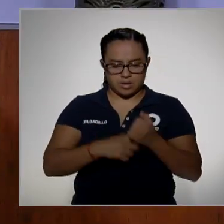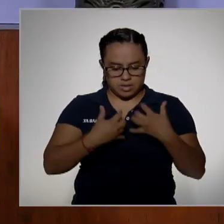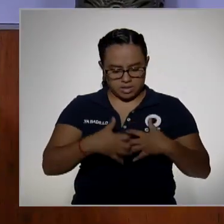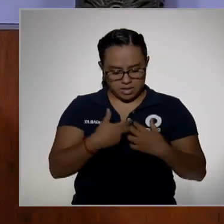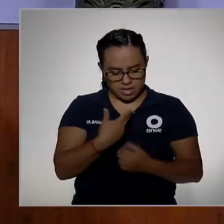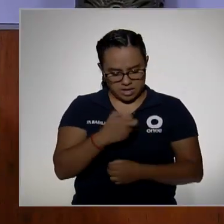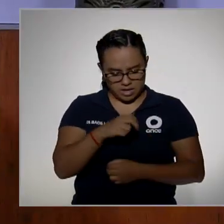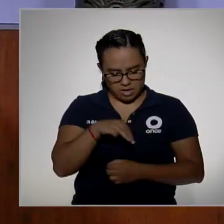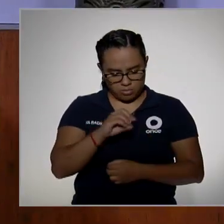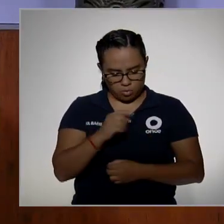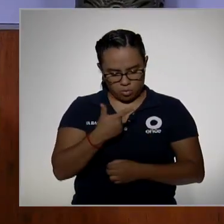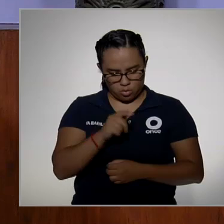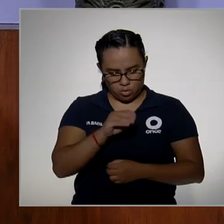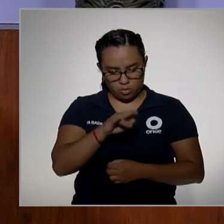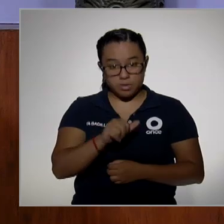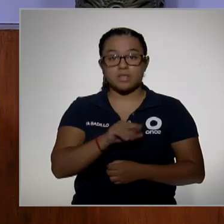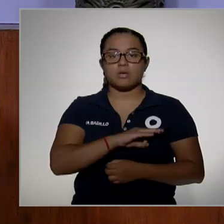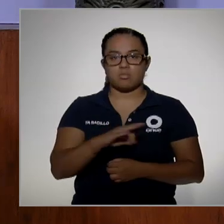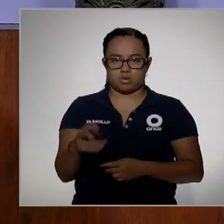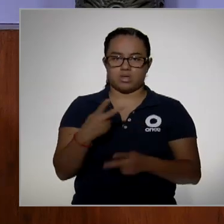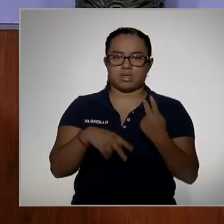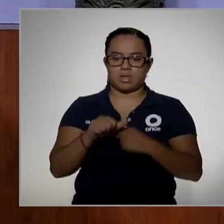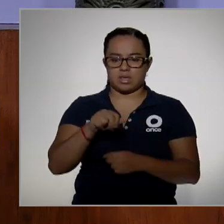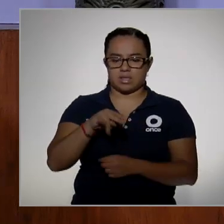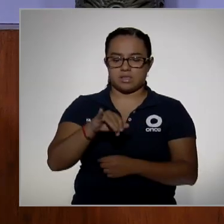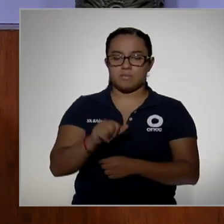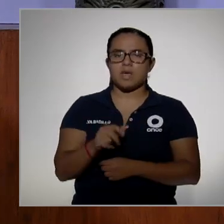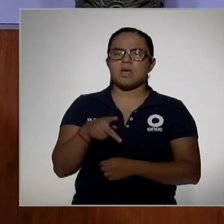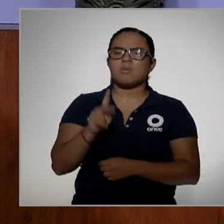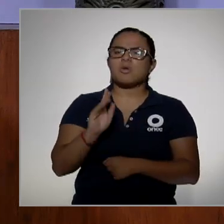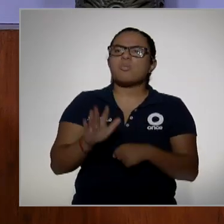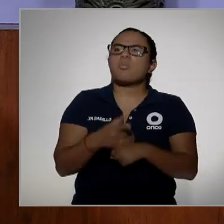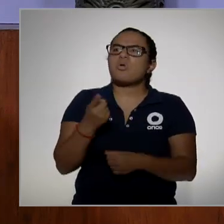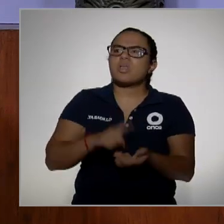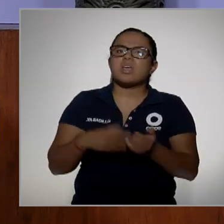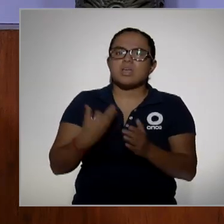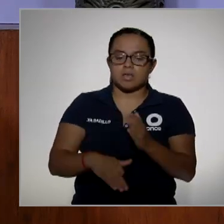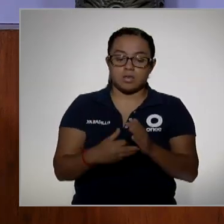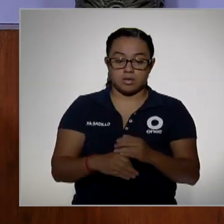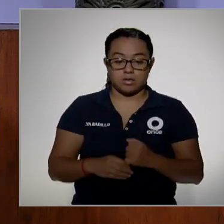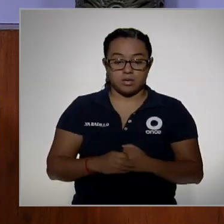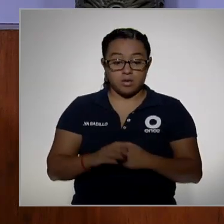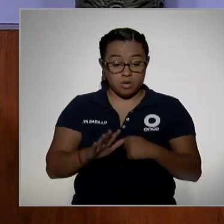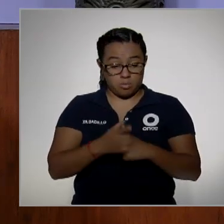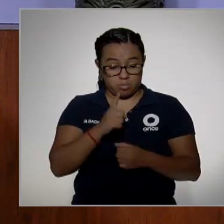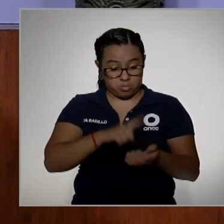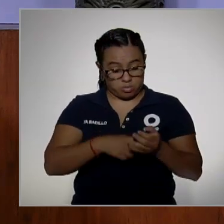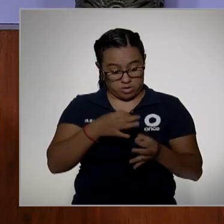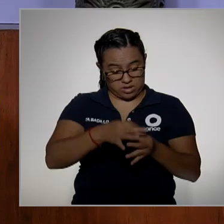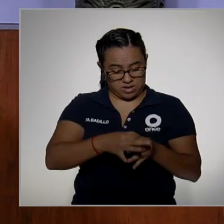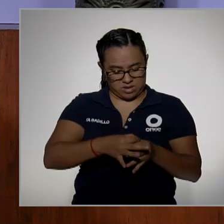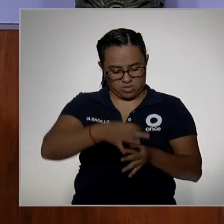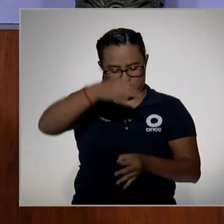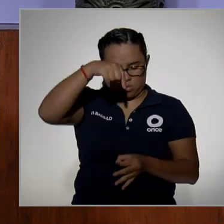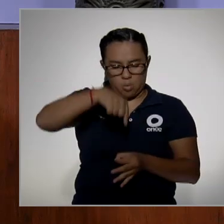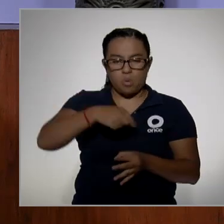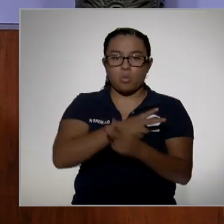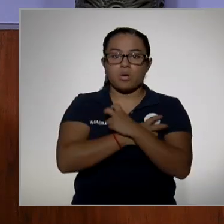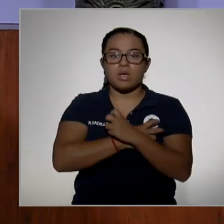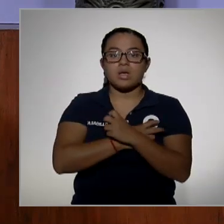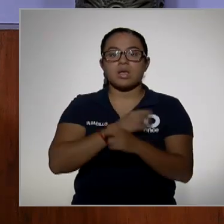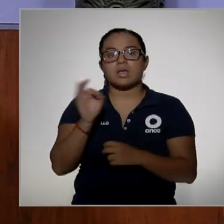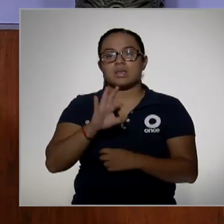de glóbulos rojos es lo que puede causar anemia causas de por qué está deficiente una es porque la fábrica esté ocupada por